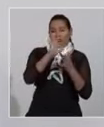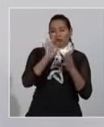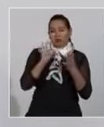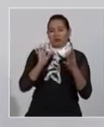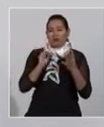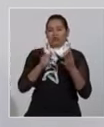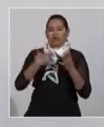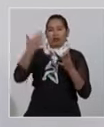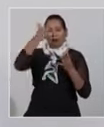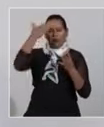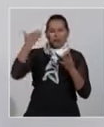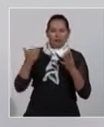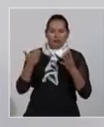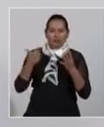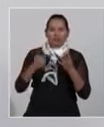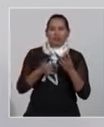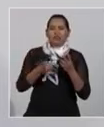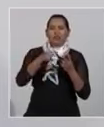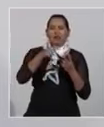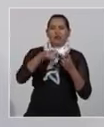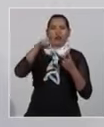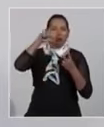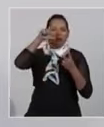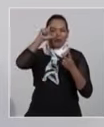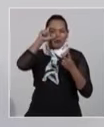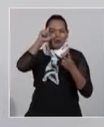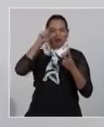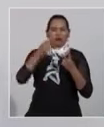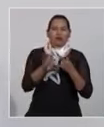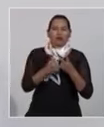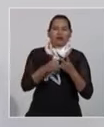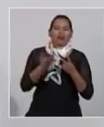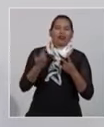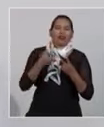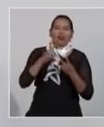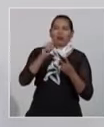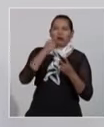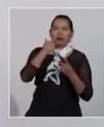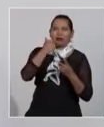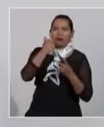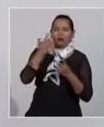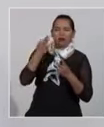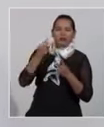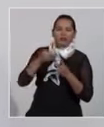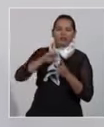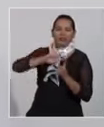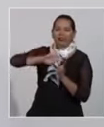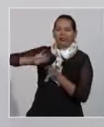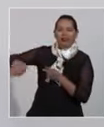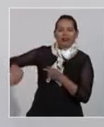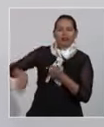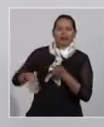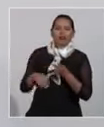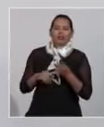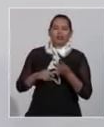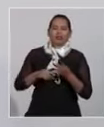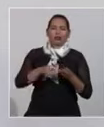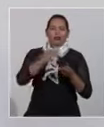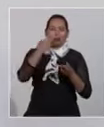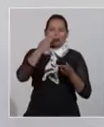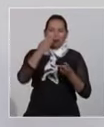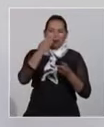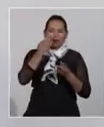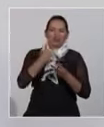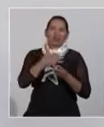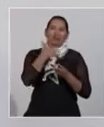quo. Enrique Doher, que se niega a aceptar que su tiempo ya pasó. Y Luis Miguel Barbosa con su tufo de corrupción, mentiras y